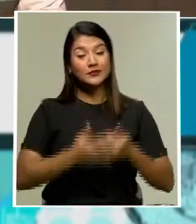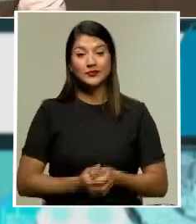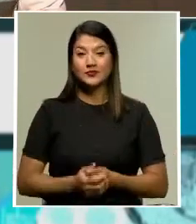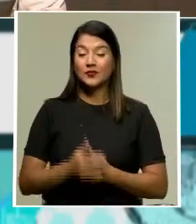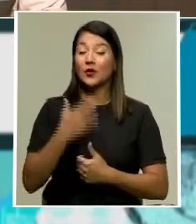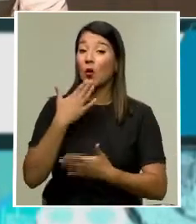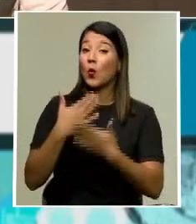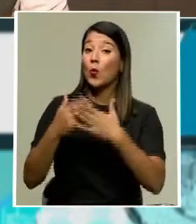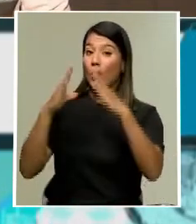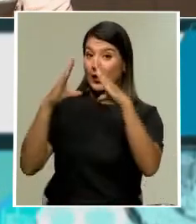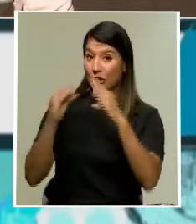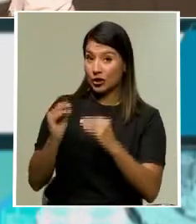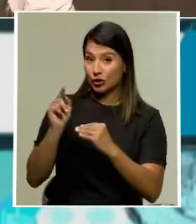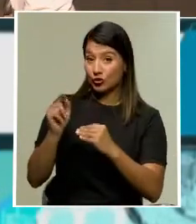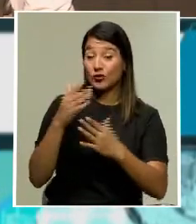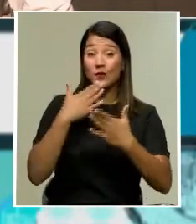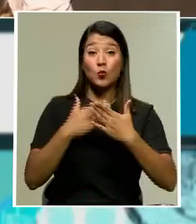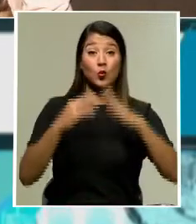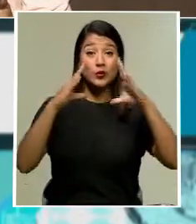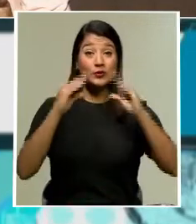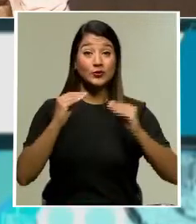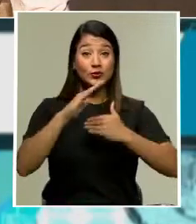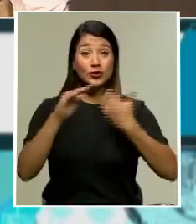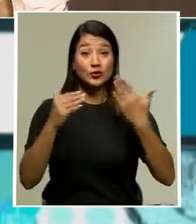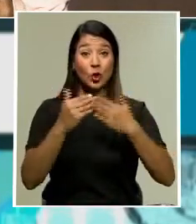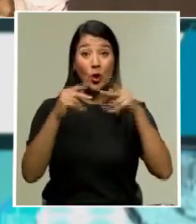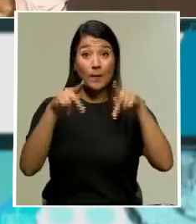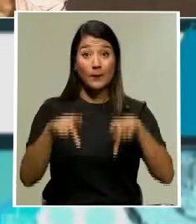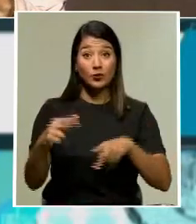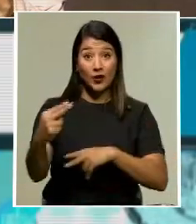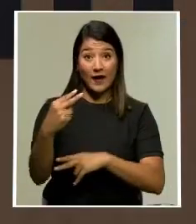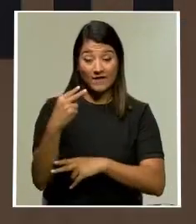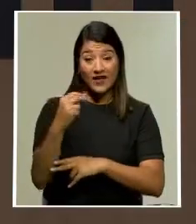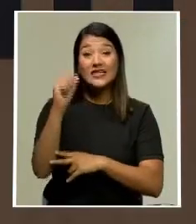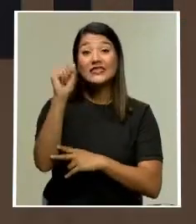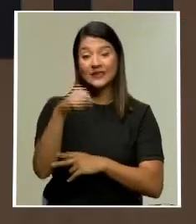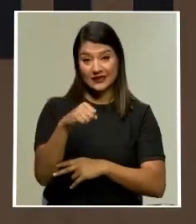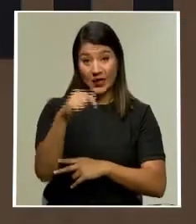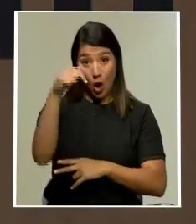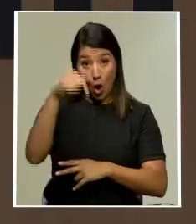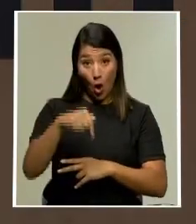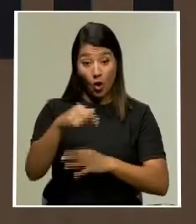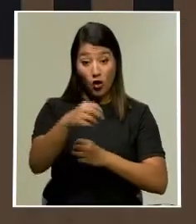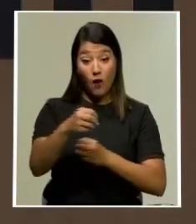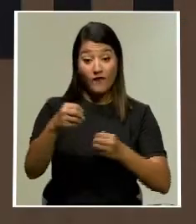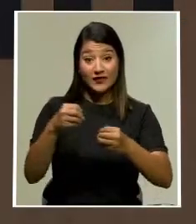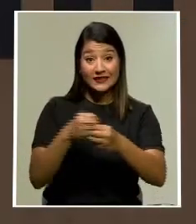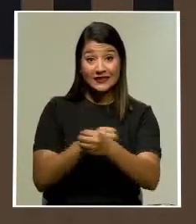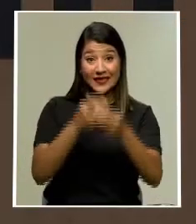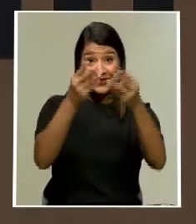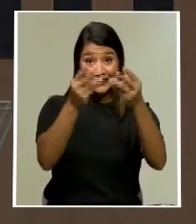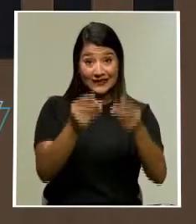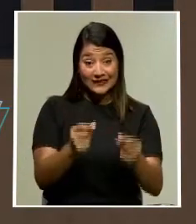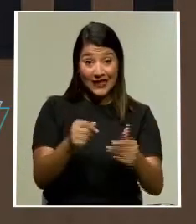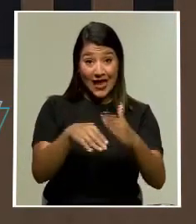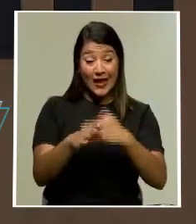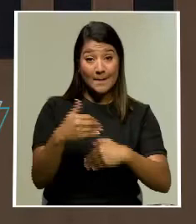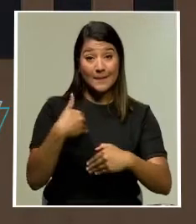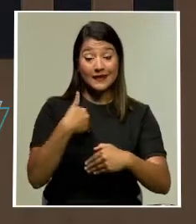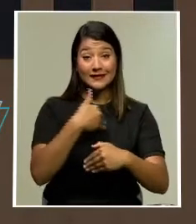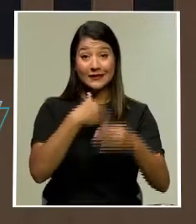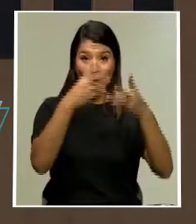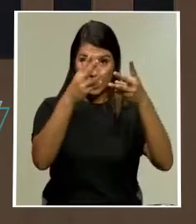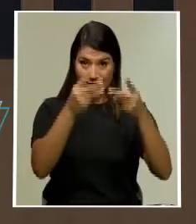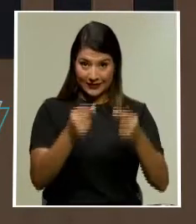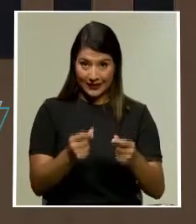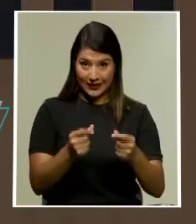¿Qué tal? Muy buenas noches, don Ernesto y amigos televidentes. El allanamiento se realizó en la oficina de tesorería del Ministerio de Hacienda, en